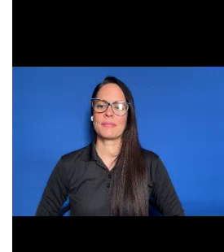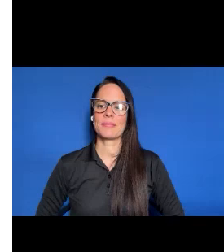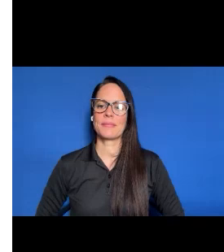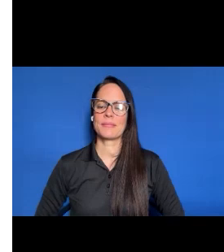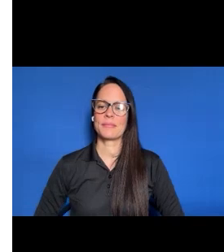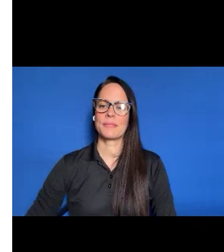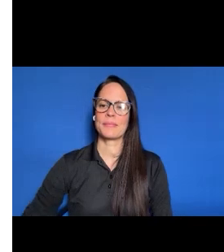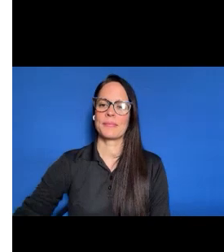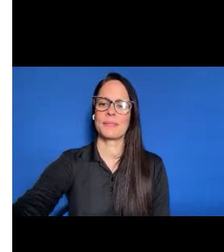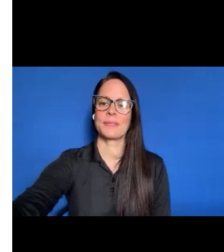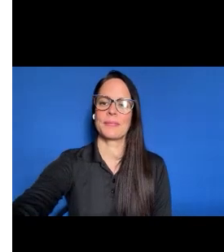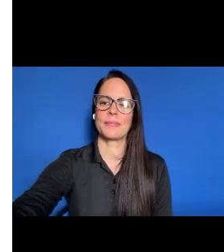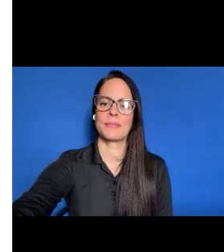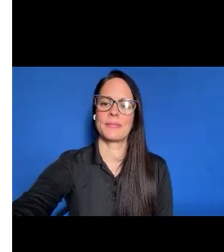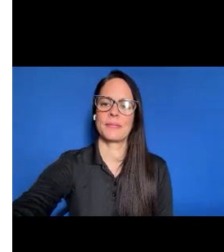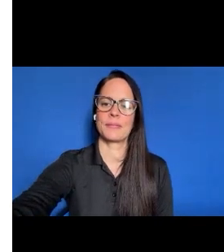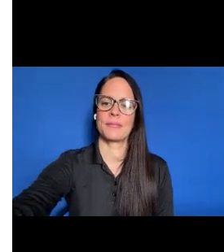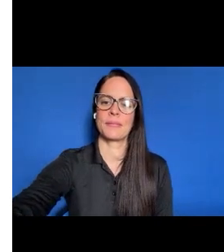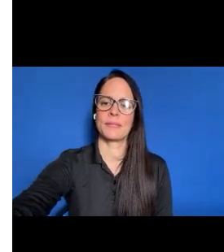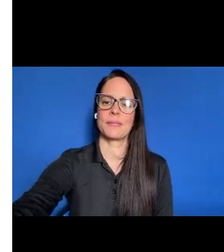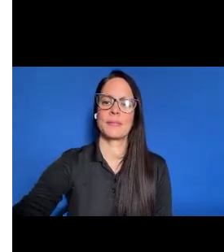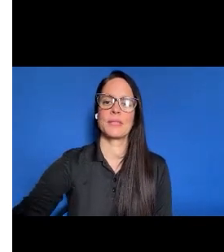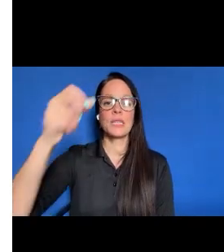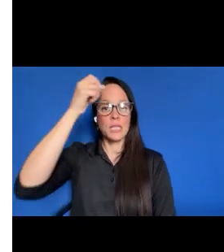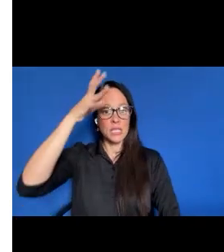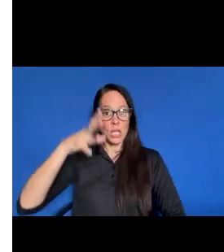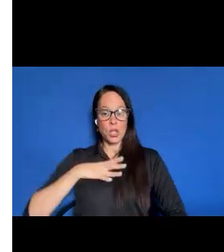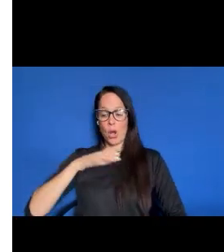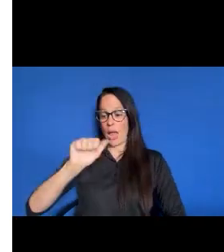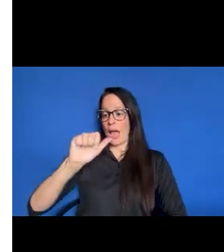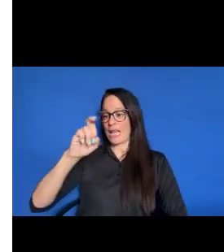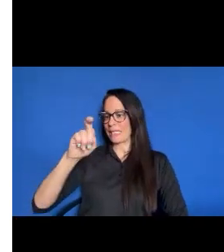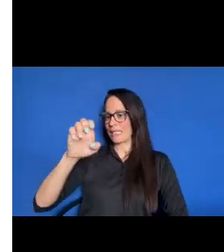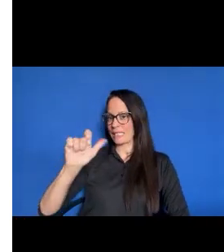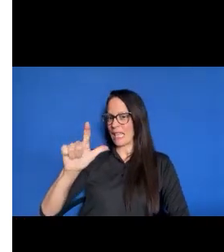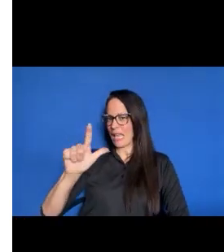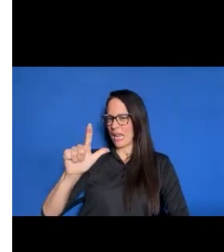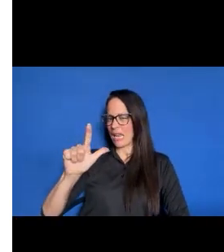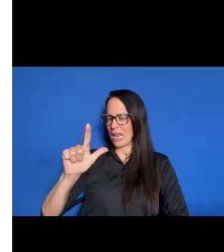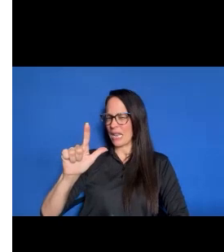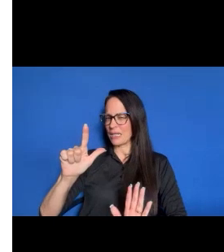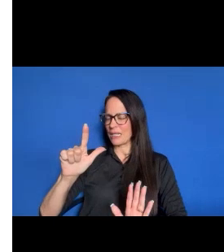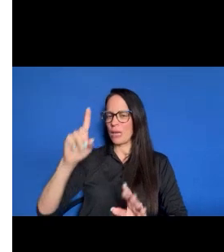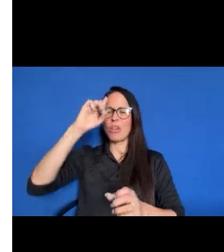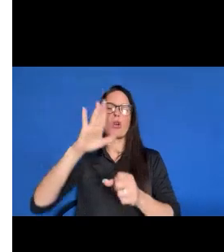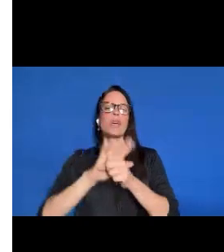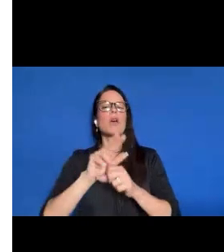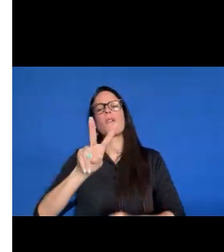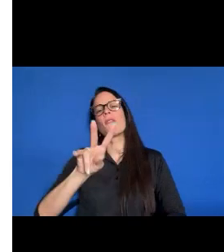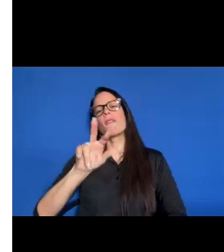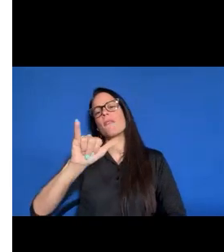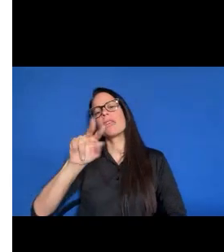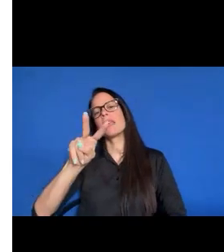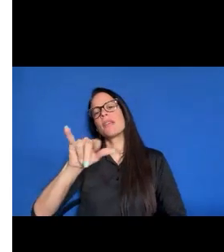El señor Axel Roque se encuentra. Creo que teníamos a Viviana conectada.